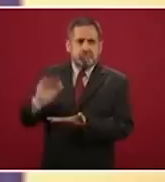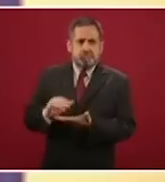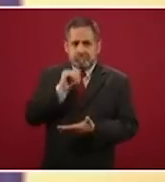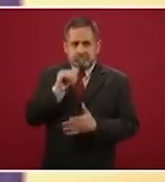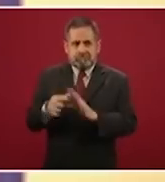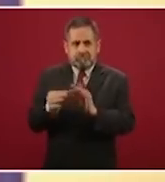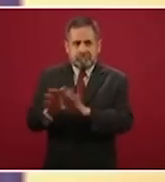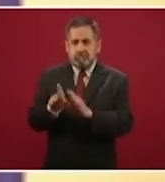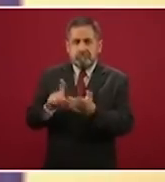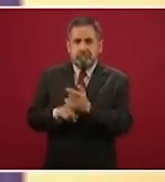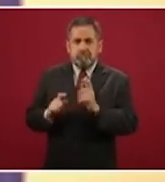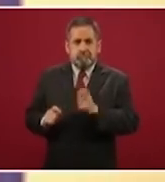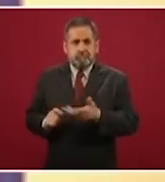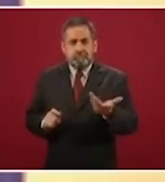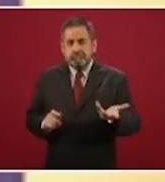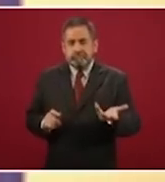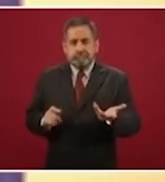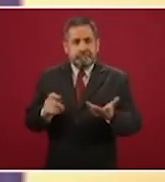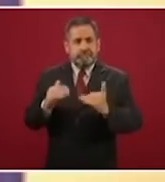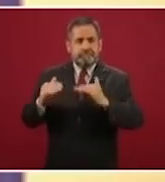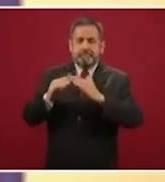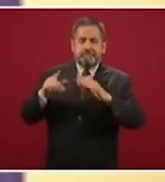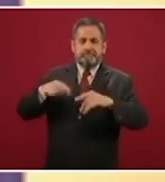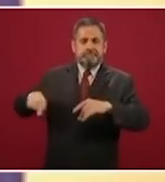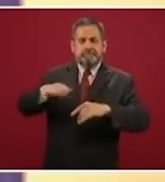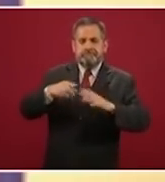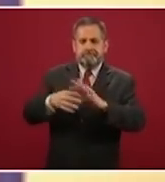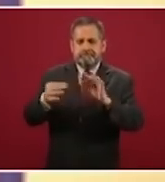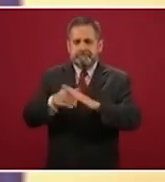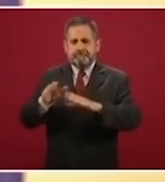las tomé por el todo. La casa en que vivo tenía